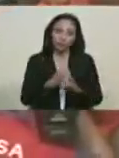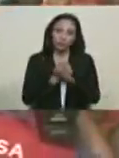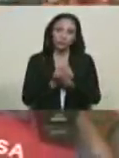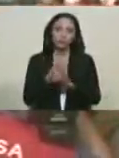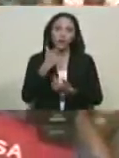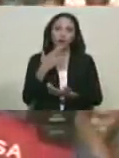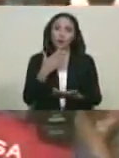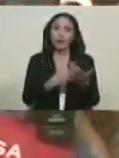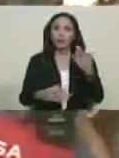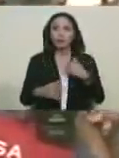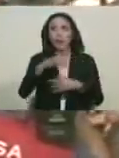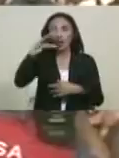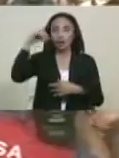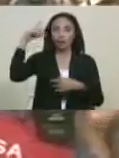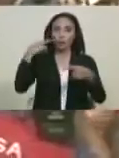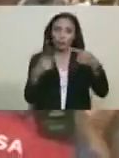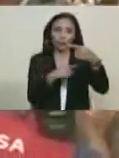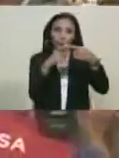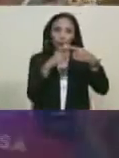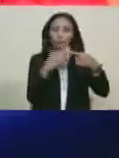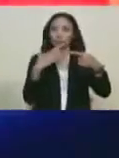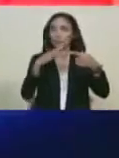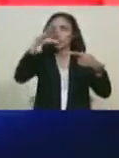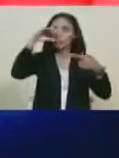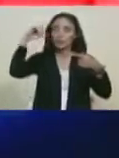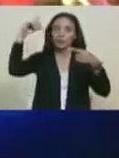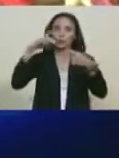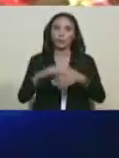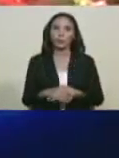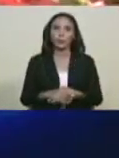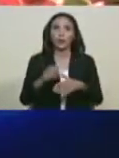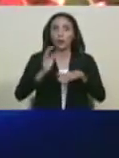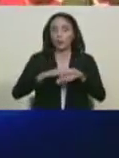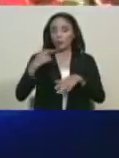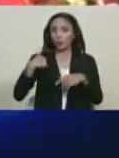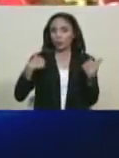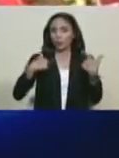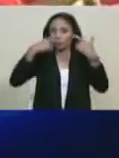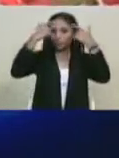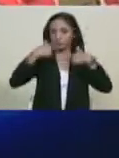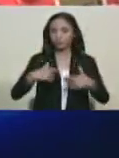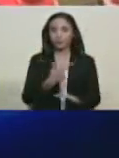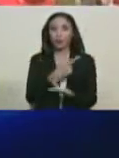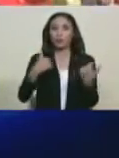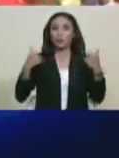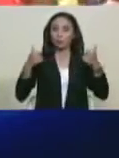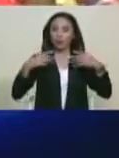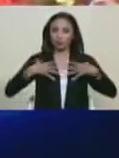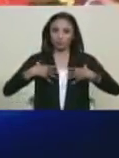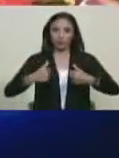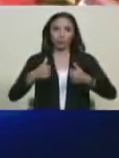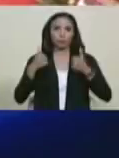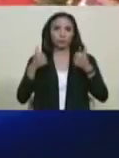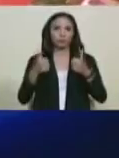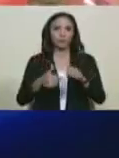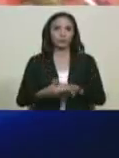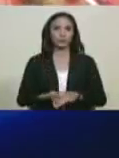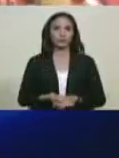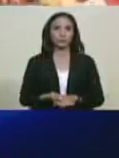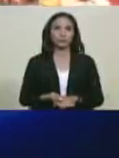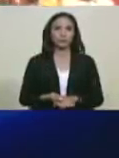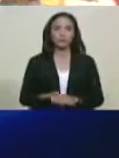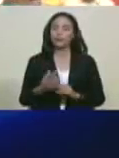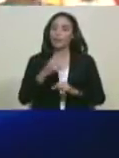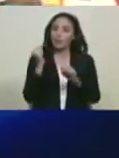a dios en primer lugar por tenerme aquí sabe salvo vivo dedicado por entero